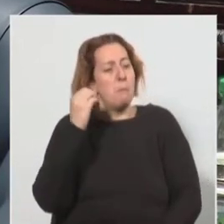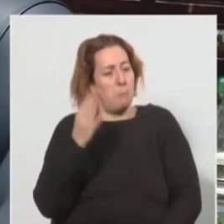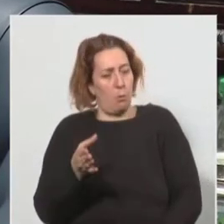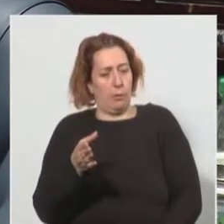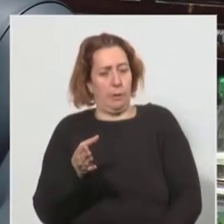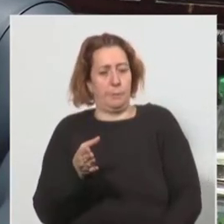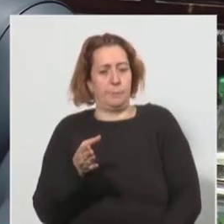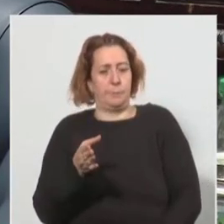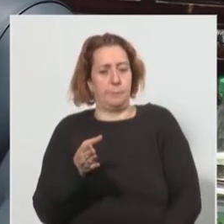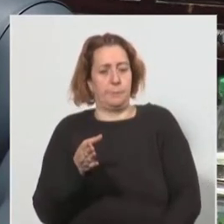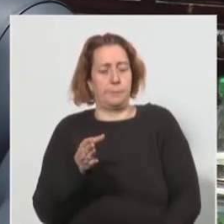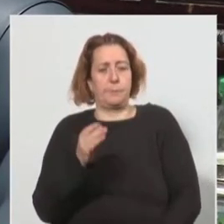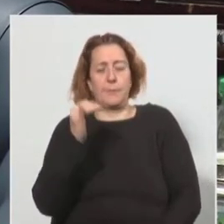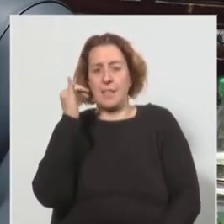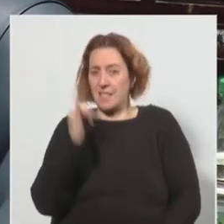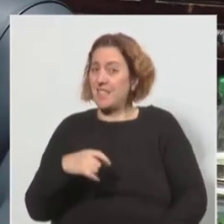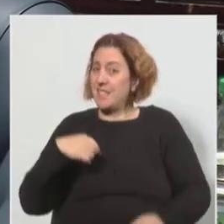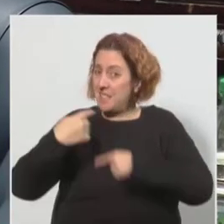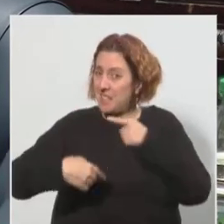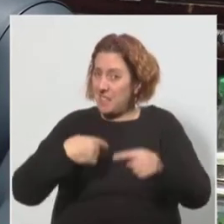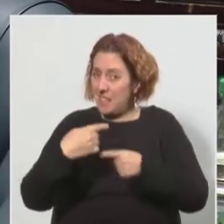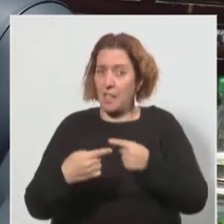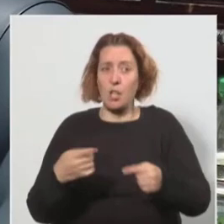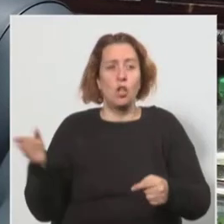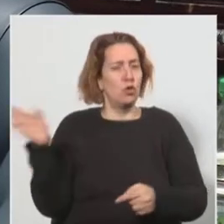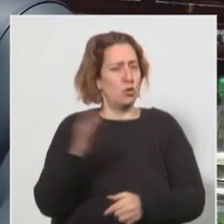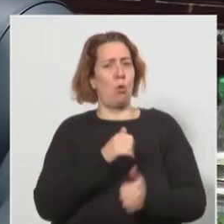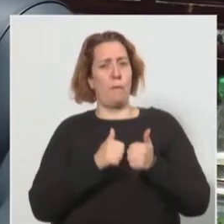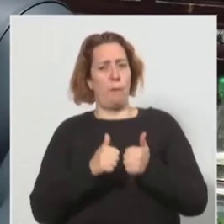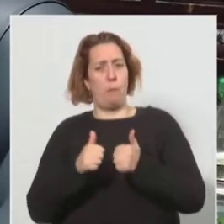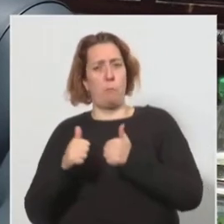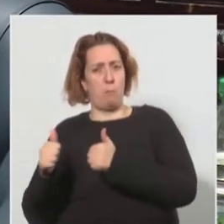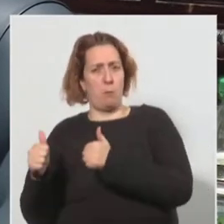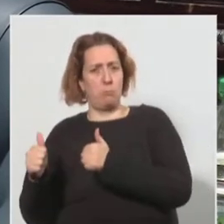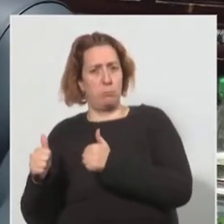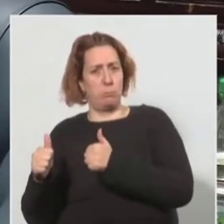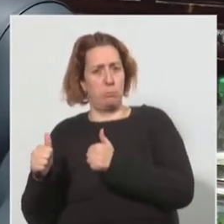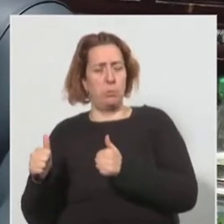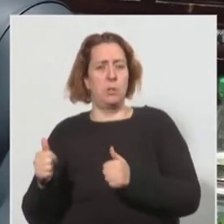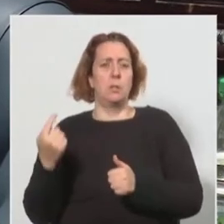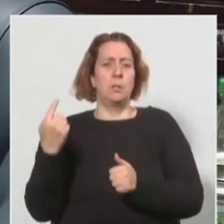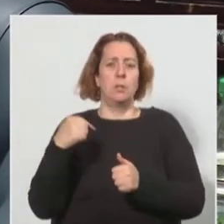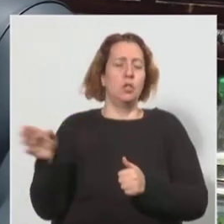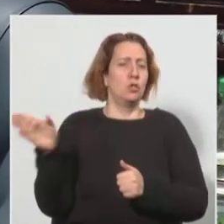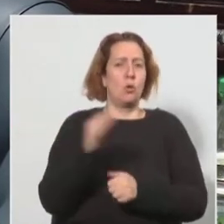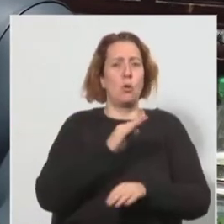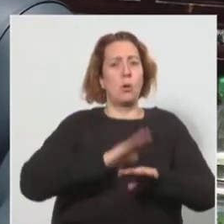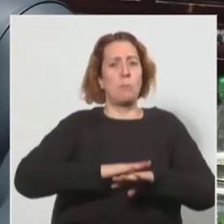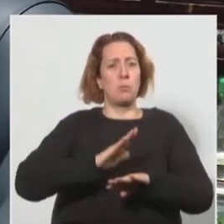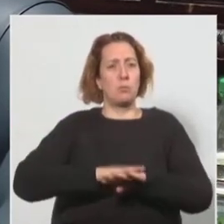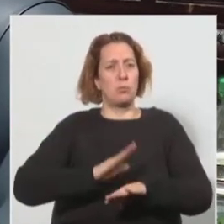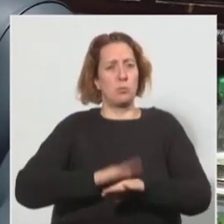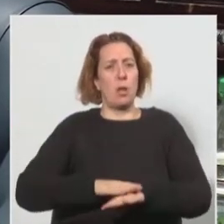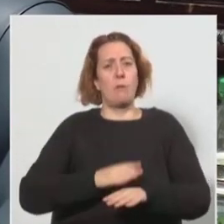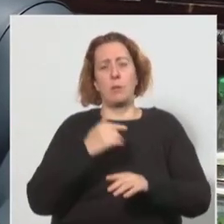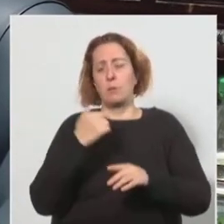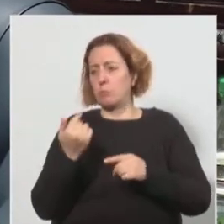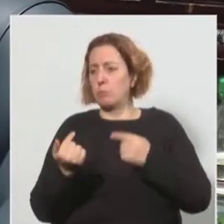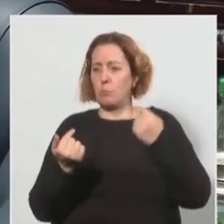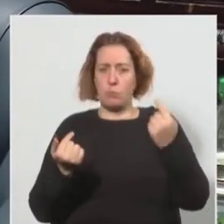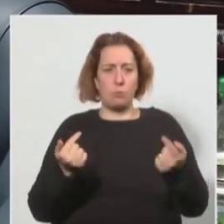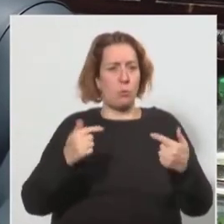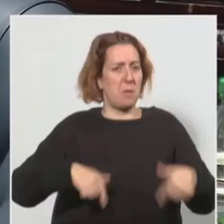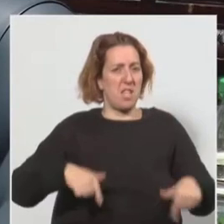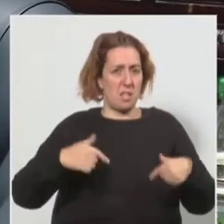lo contrario, si se sostiene que todo se hizo bien y que todos los responsables involucrados en uno u otro